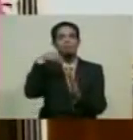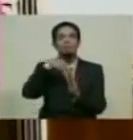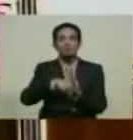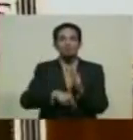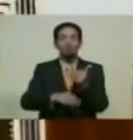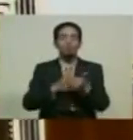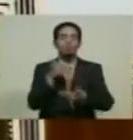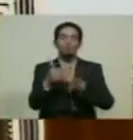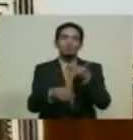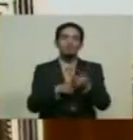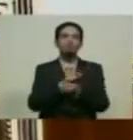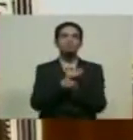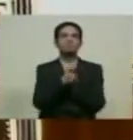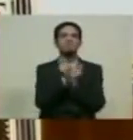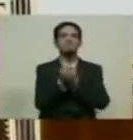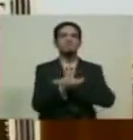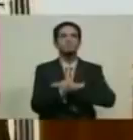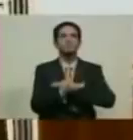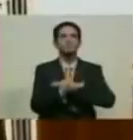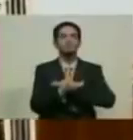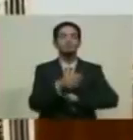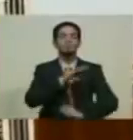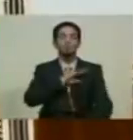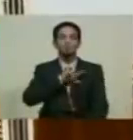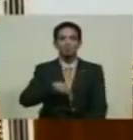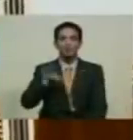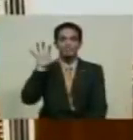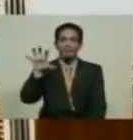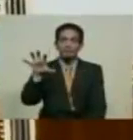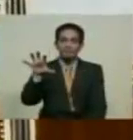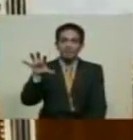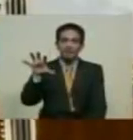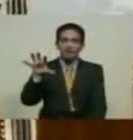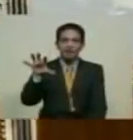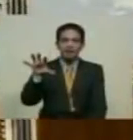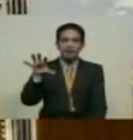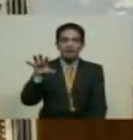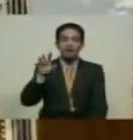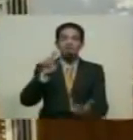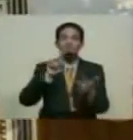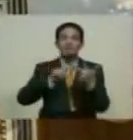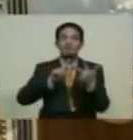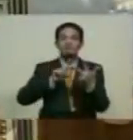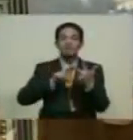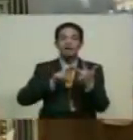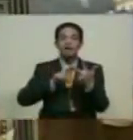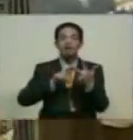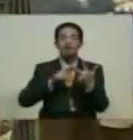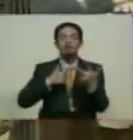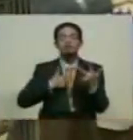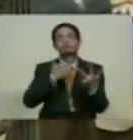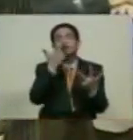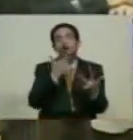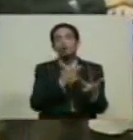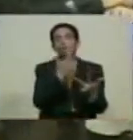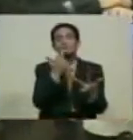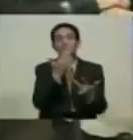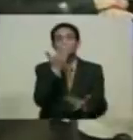proceso de transformación de nuestra patria. Tercero, en el compromiso con